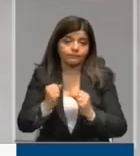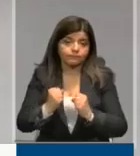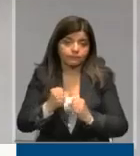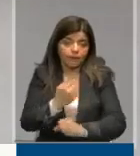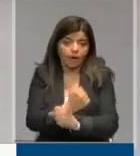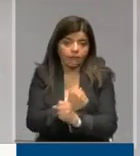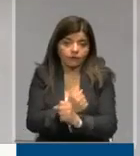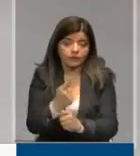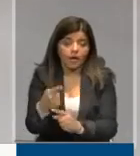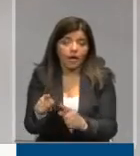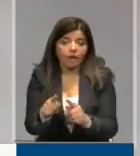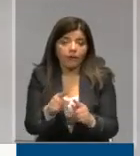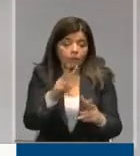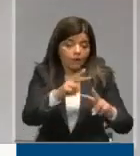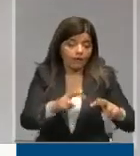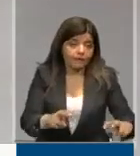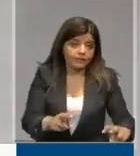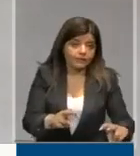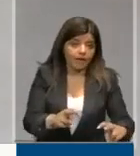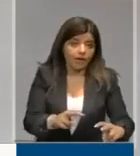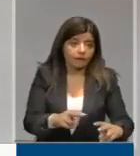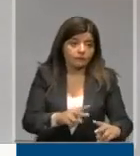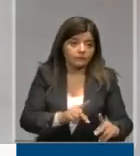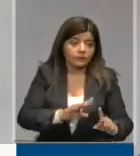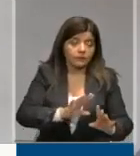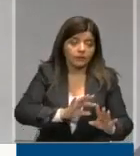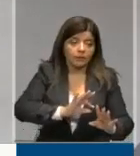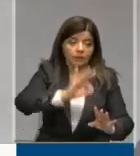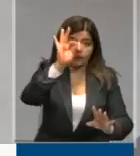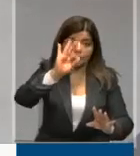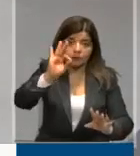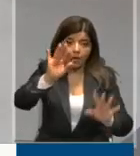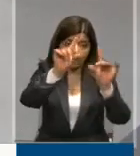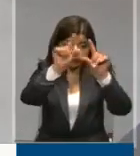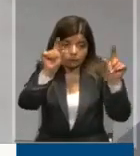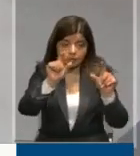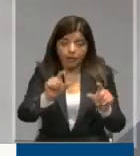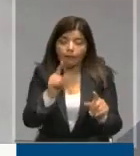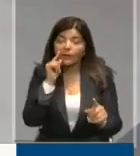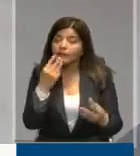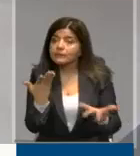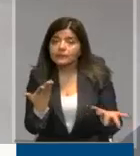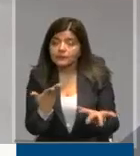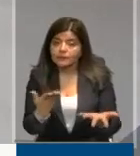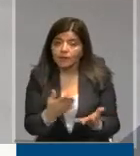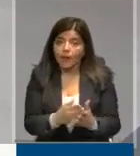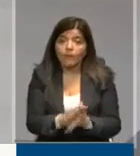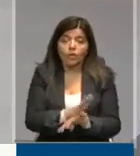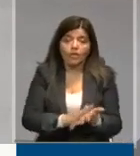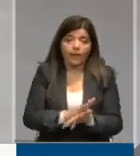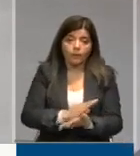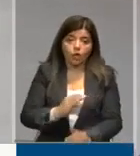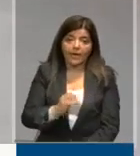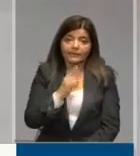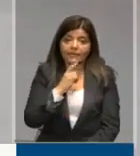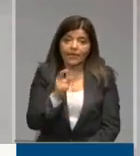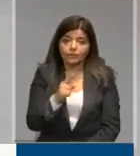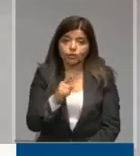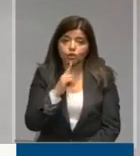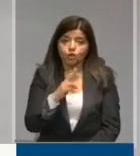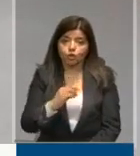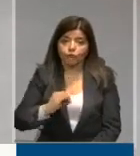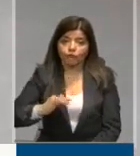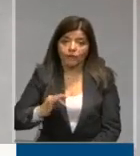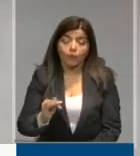cada uno de ellos. Hemos preparado la siguiente gráfica para entender de qué se trata. Primero, estado de catástrofe en caso de calamidad.